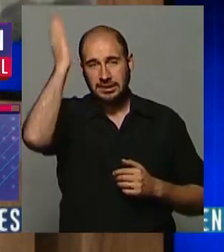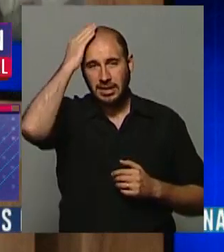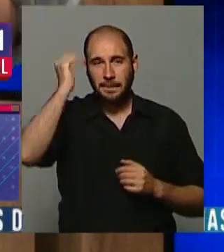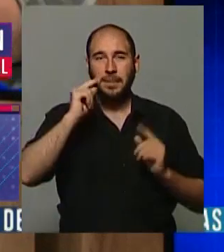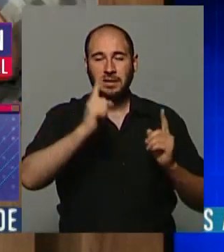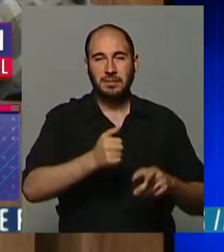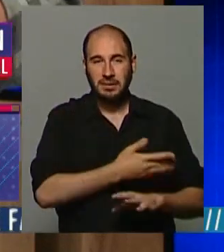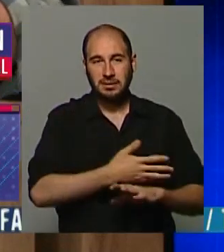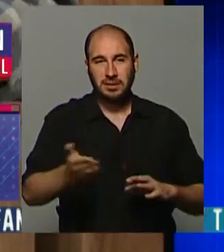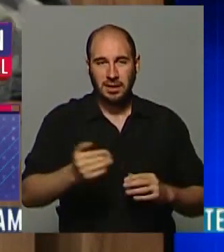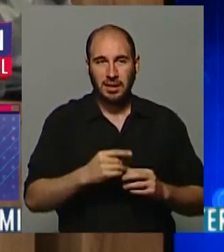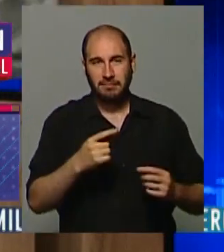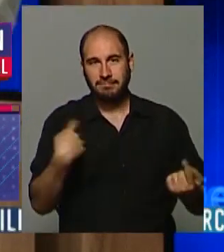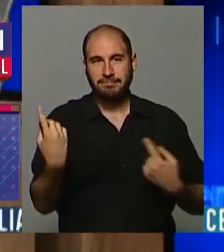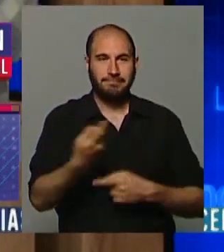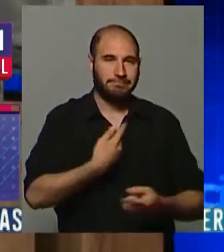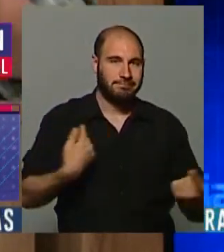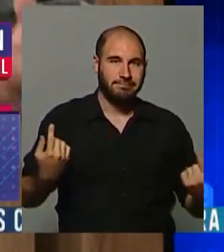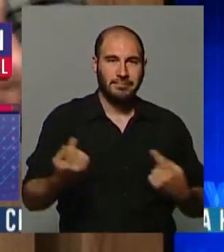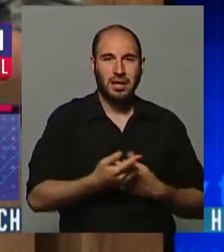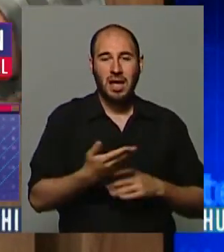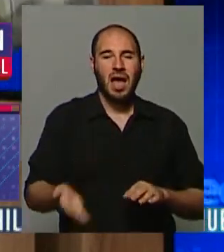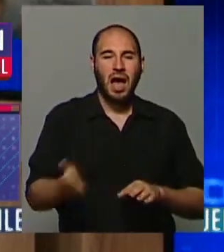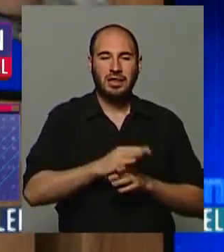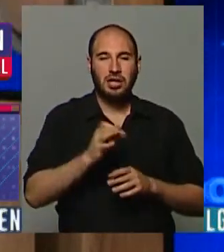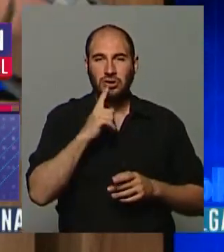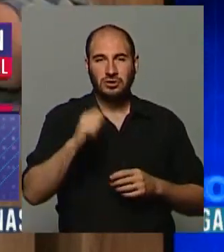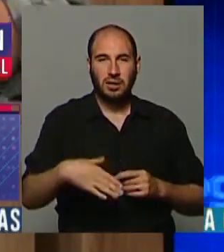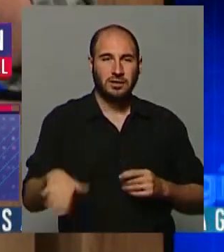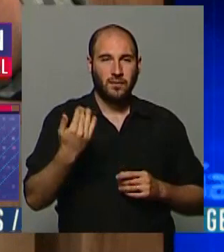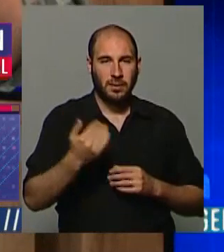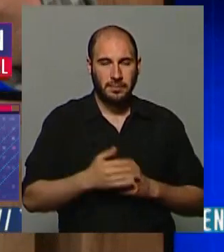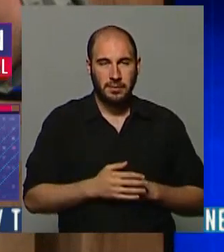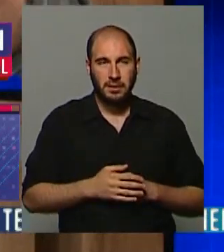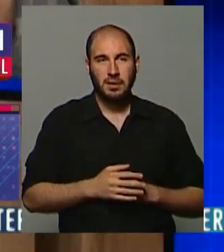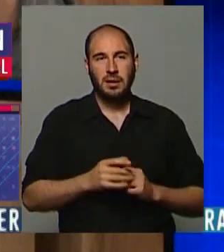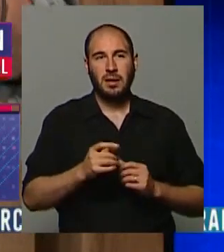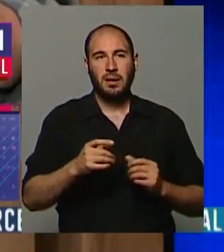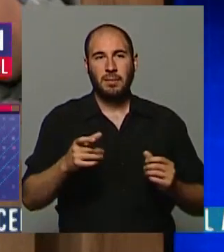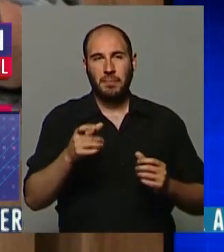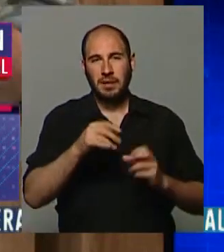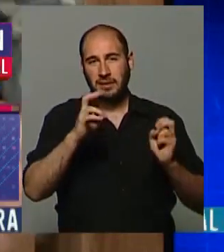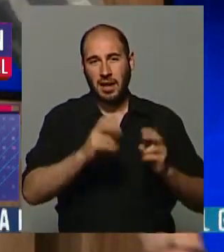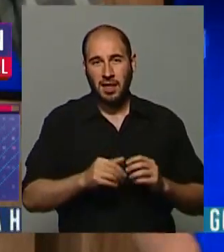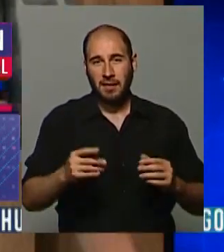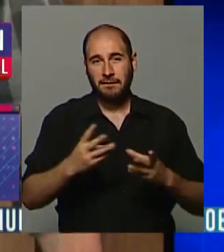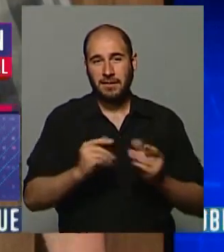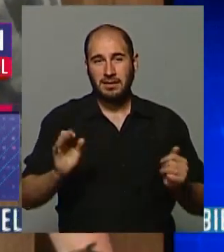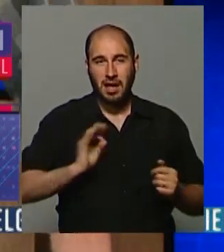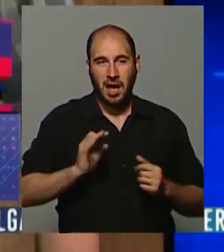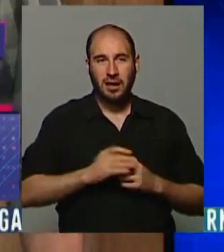también sigue dando vueltas porque de hecho se retiró antes de la OTAN. O sea, el mundo está siendo movilizado en este fin de año, así que